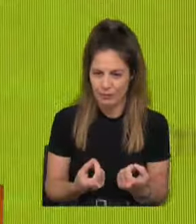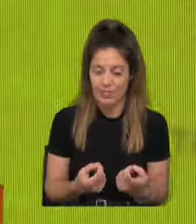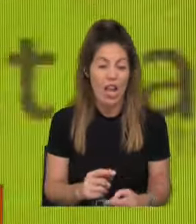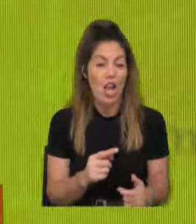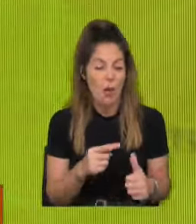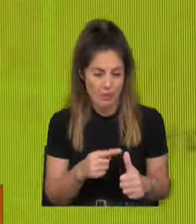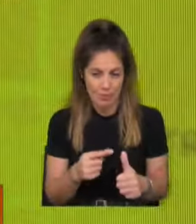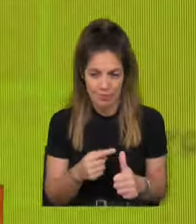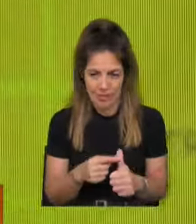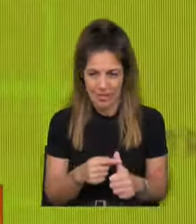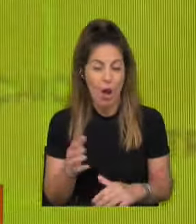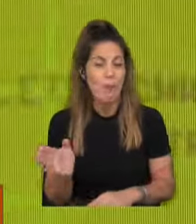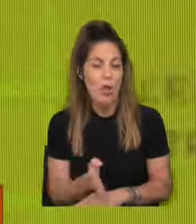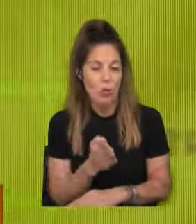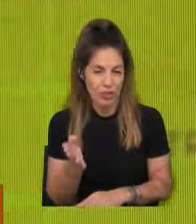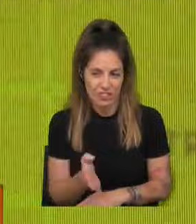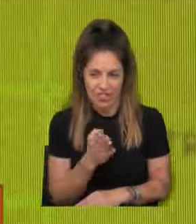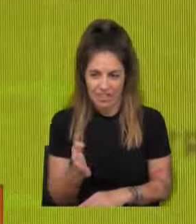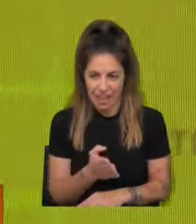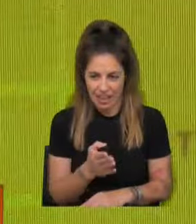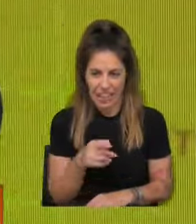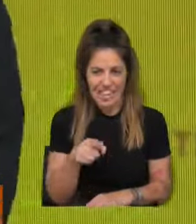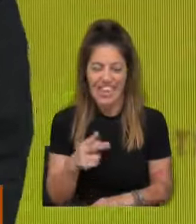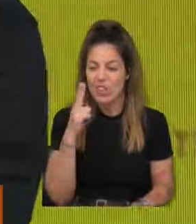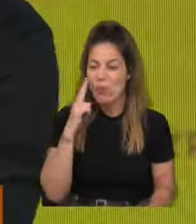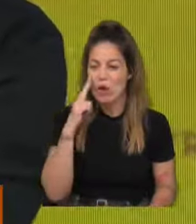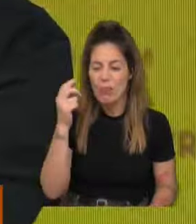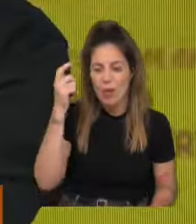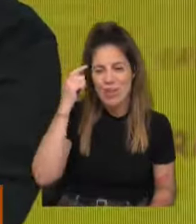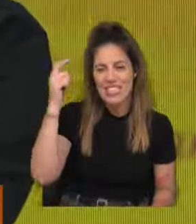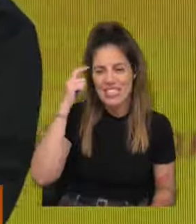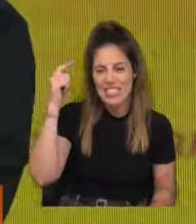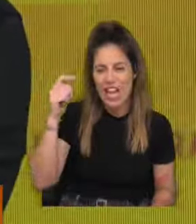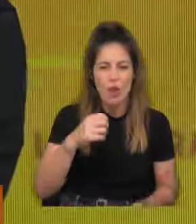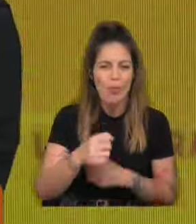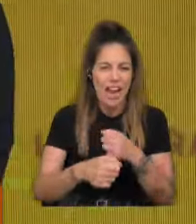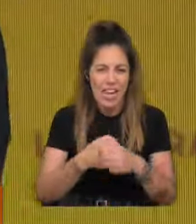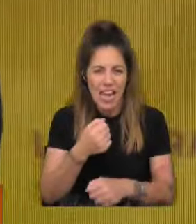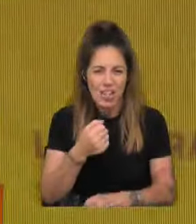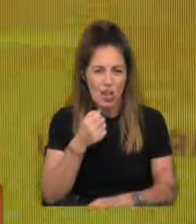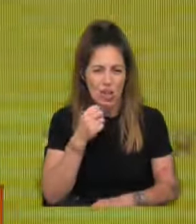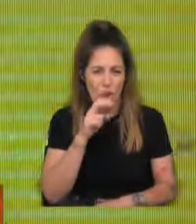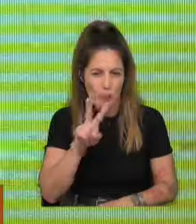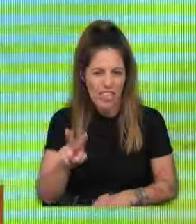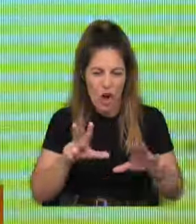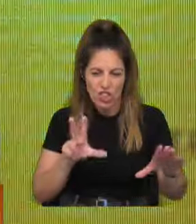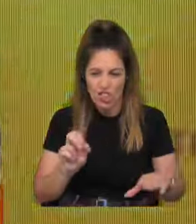primera es la productividad porque este problema Está pensado para el 2080